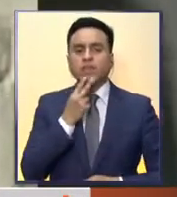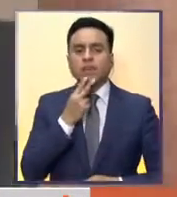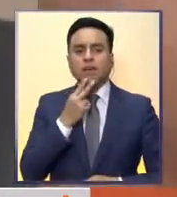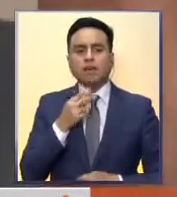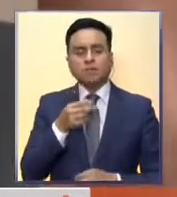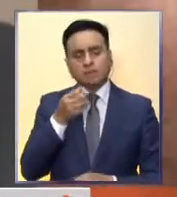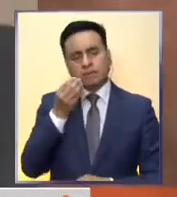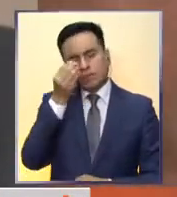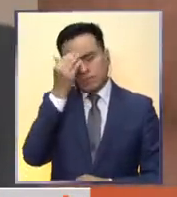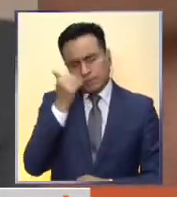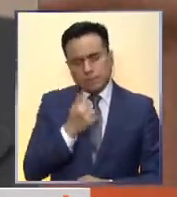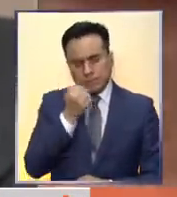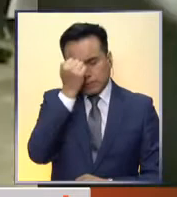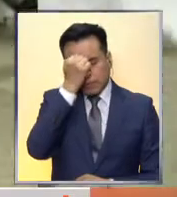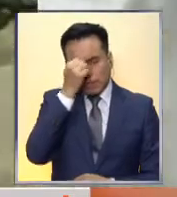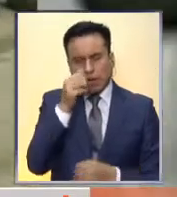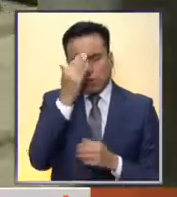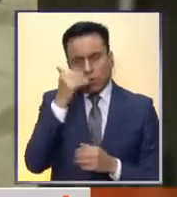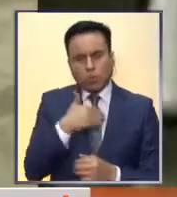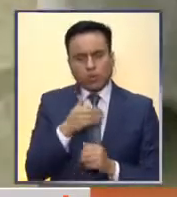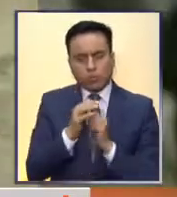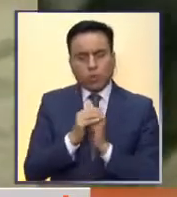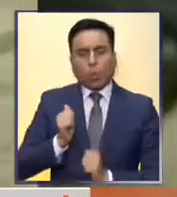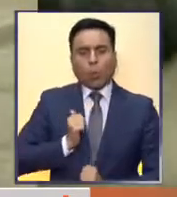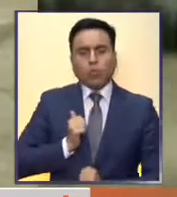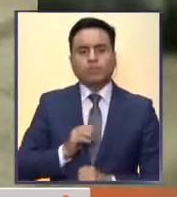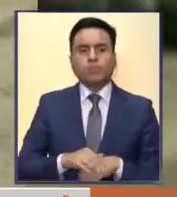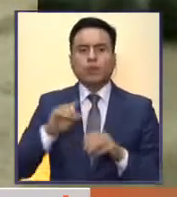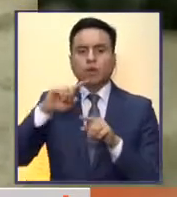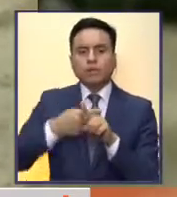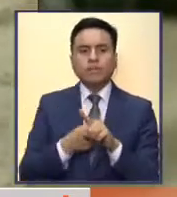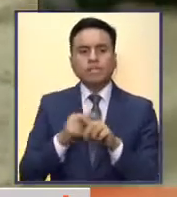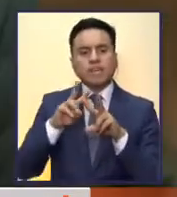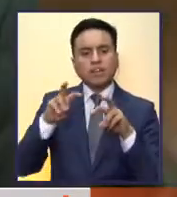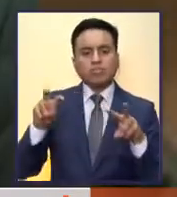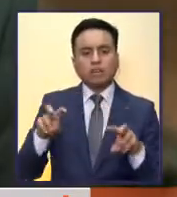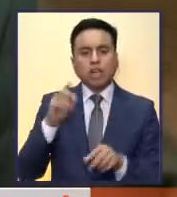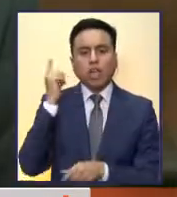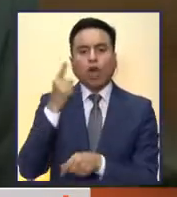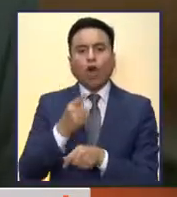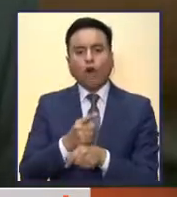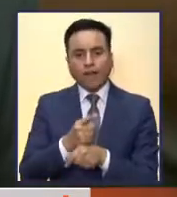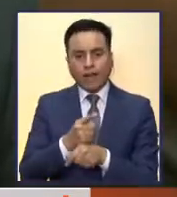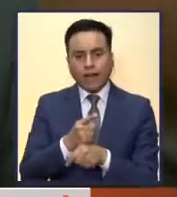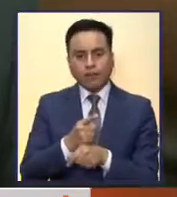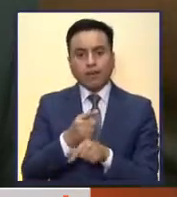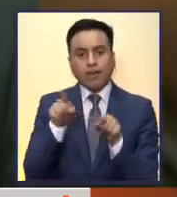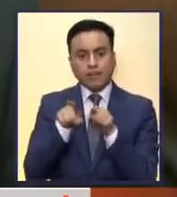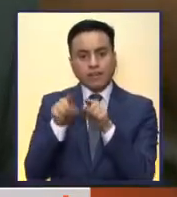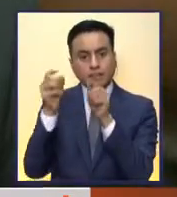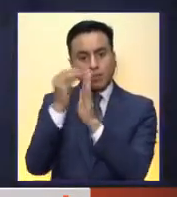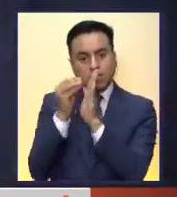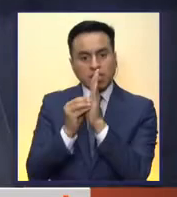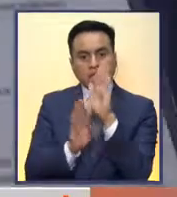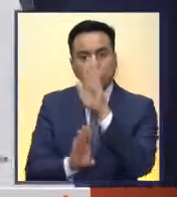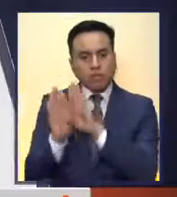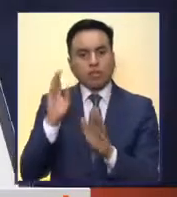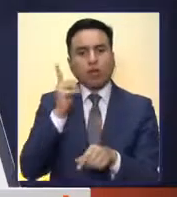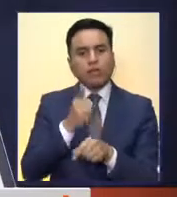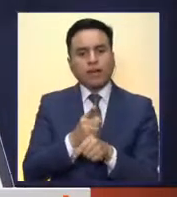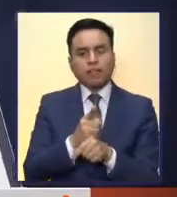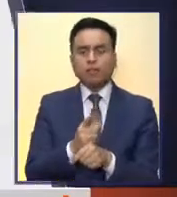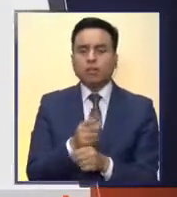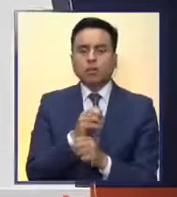penitencia y oración, la cual cumplió. En esta nueva indagación está obligado a seguir estas medidas cautelares. No